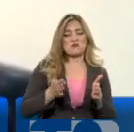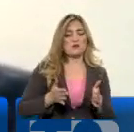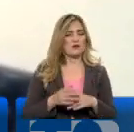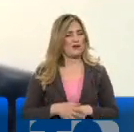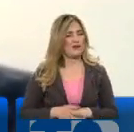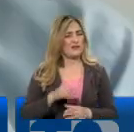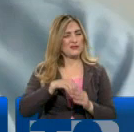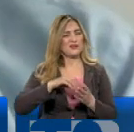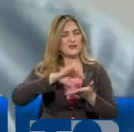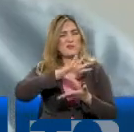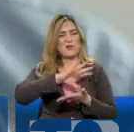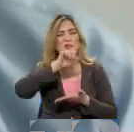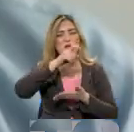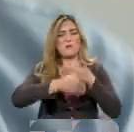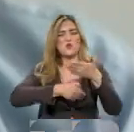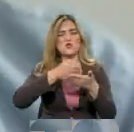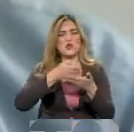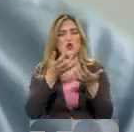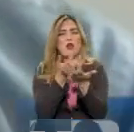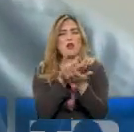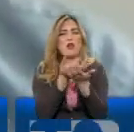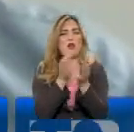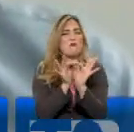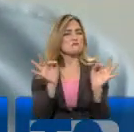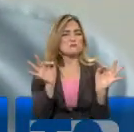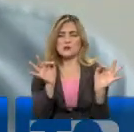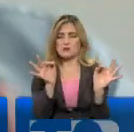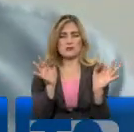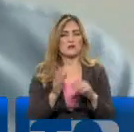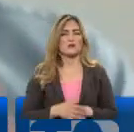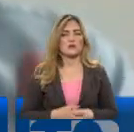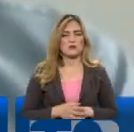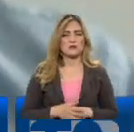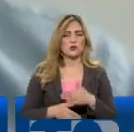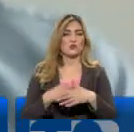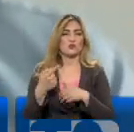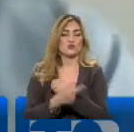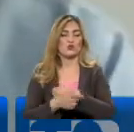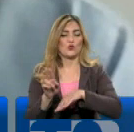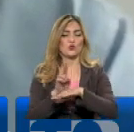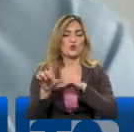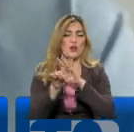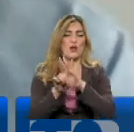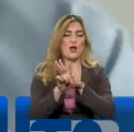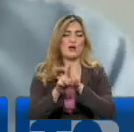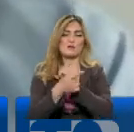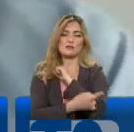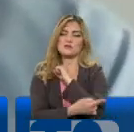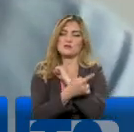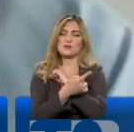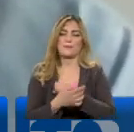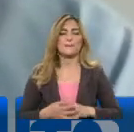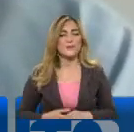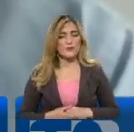Nacional, un proceso de depuración. Podría ser destitución, podría ser sanción de si es que ha hecho mal uso de la ley. Y creo que